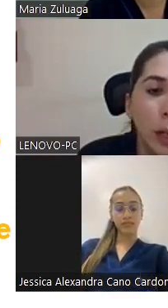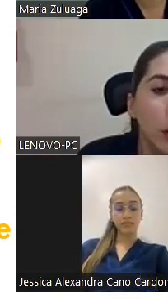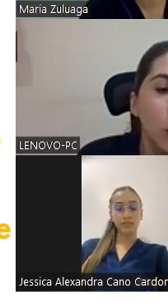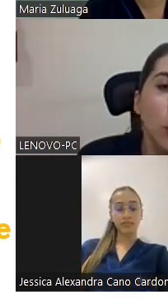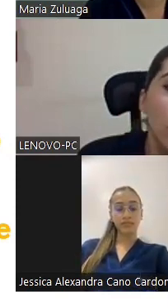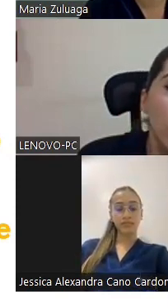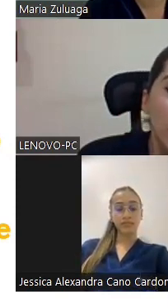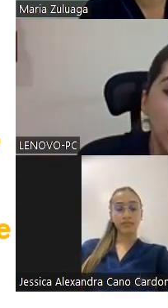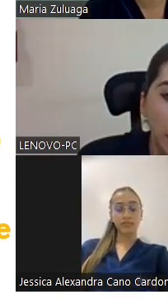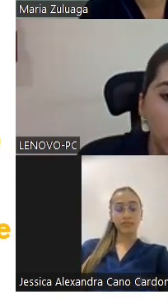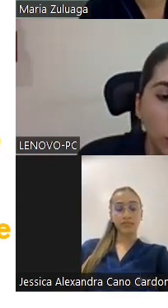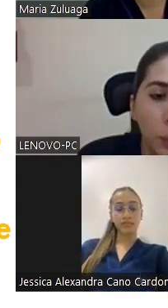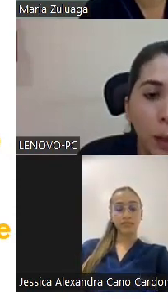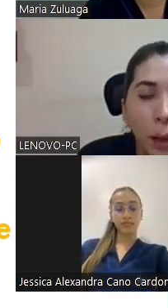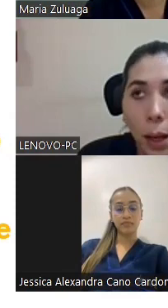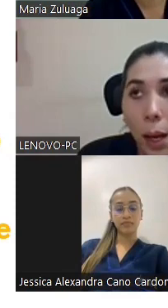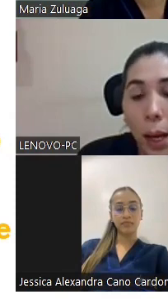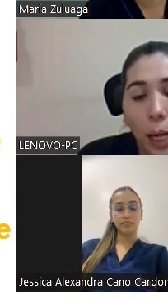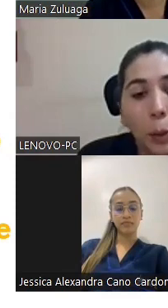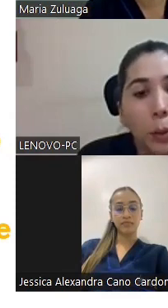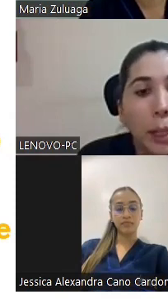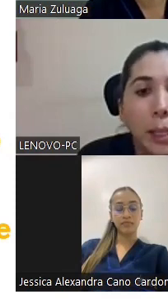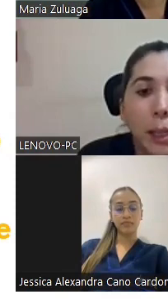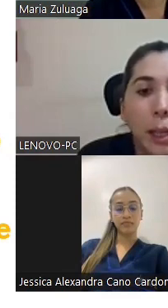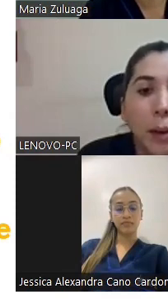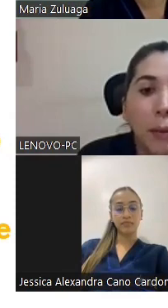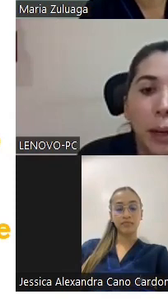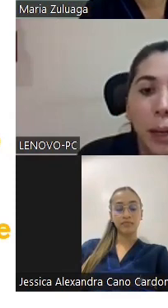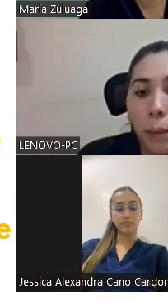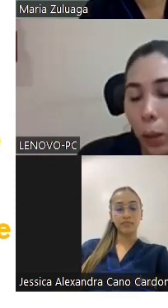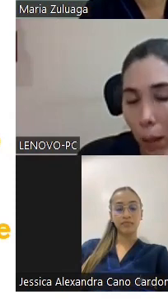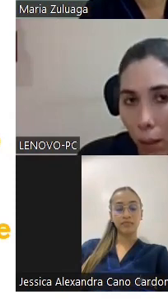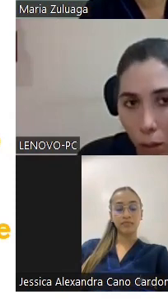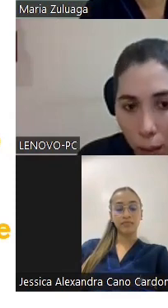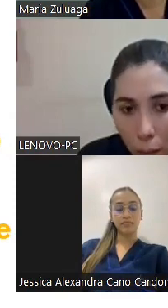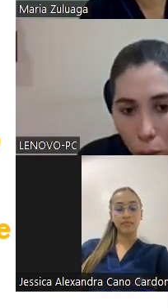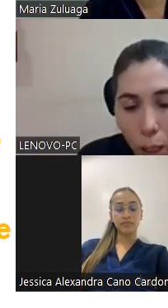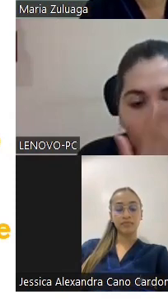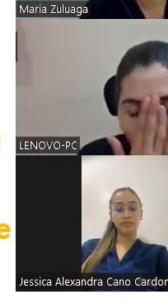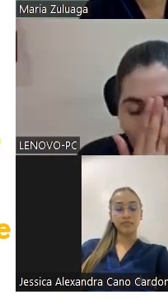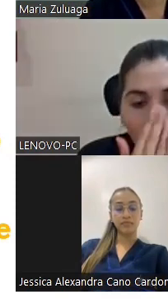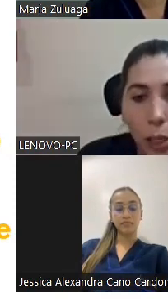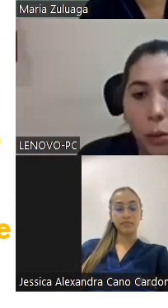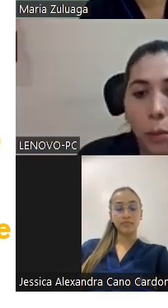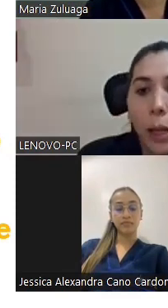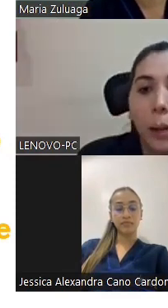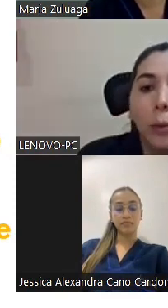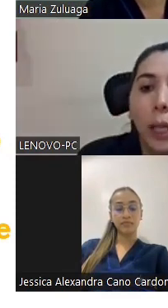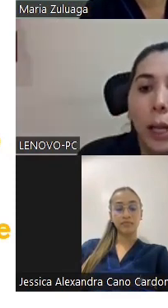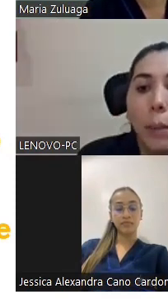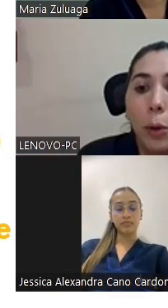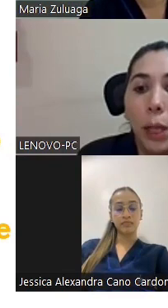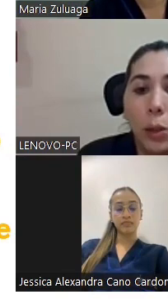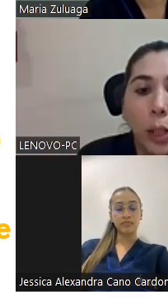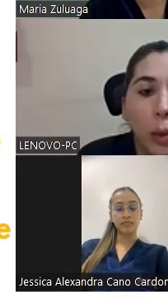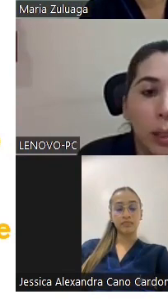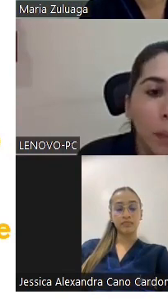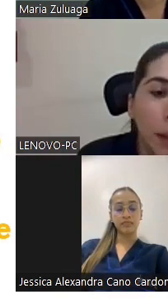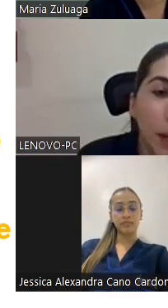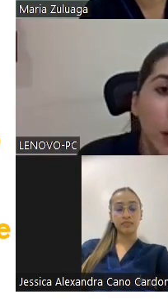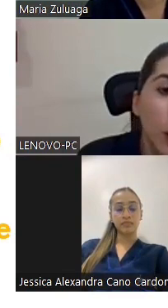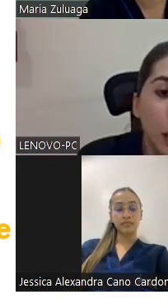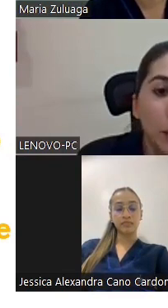ensayos clínicos con nuevos medicamentos. La oportuna iniciativa fue anteriormente mencionada por la Asociación Médica Mundial por ocasión de